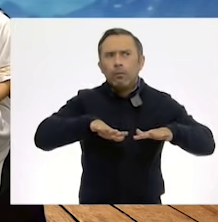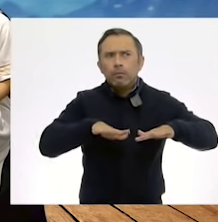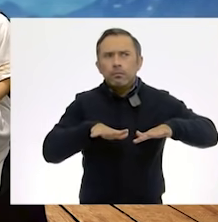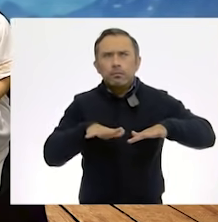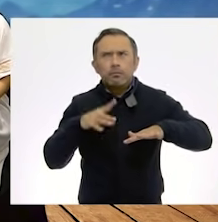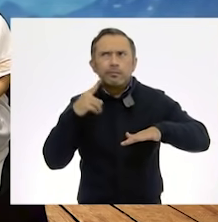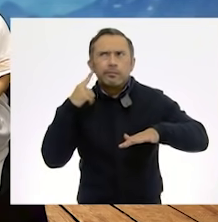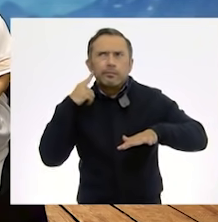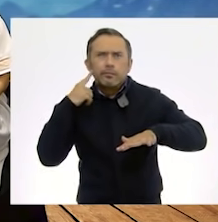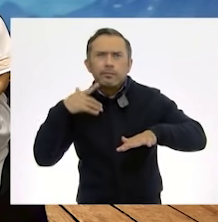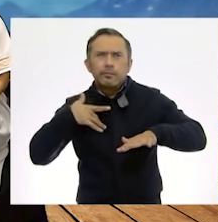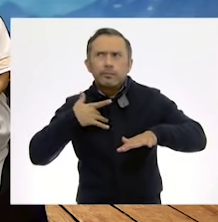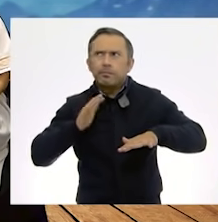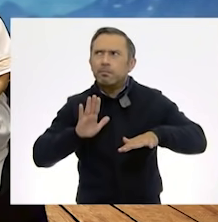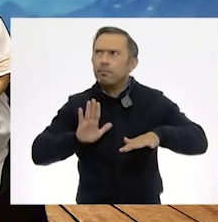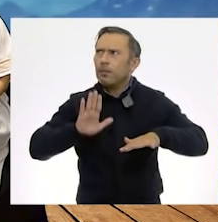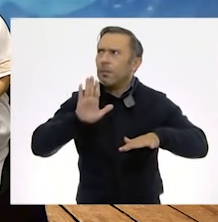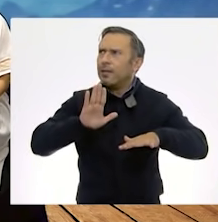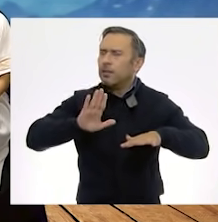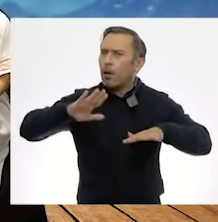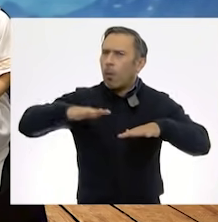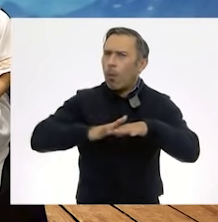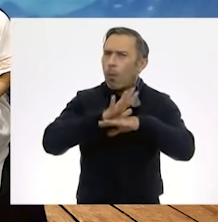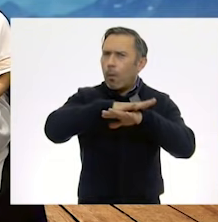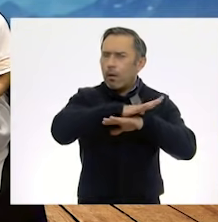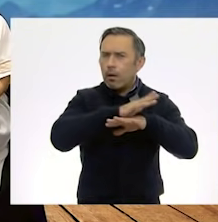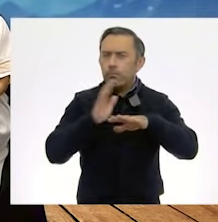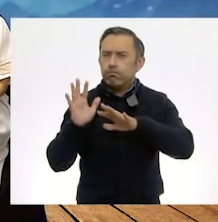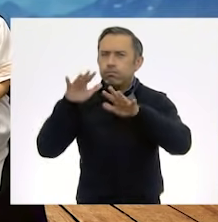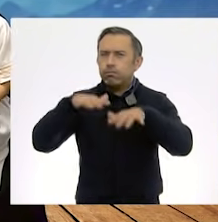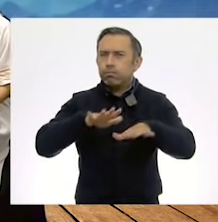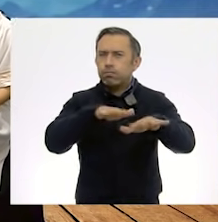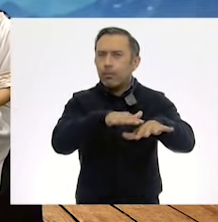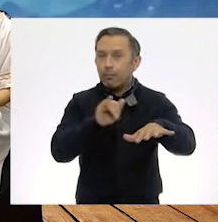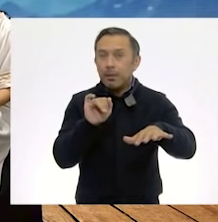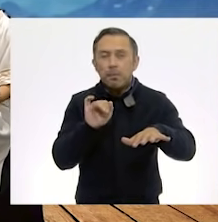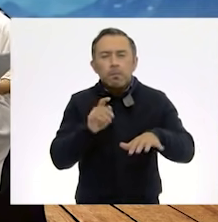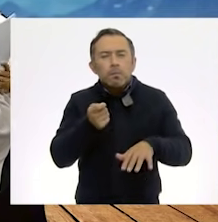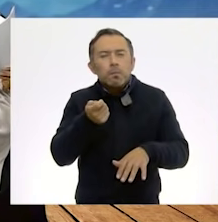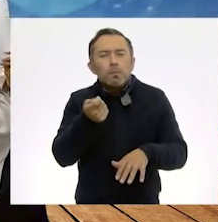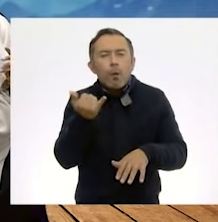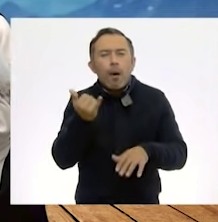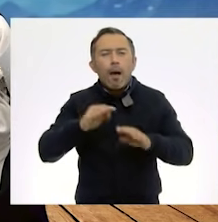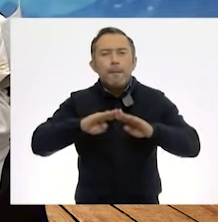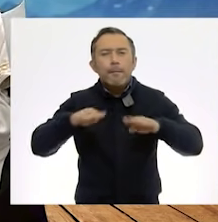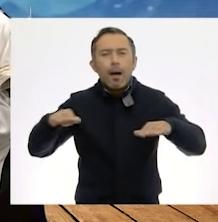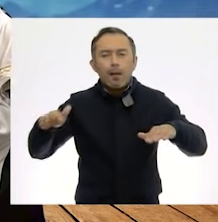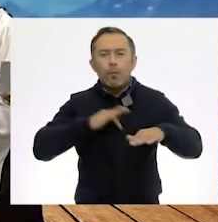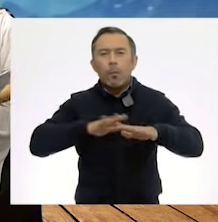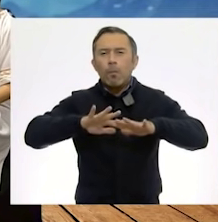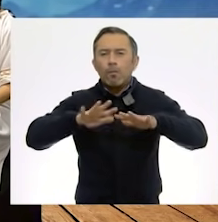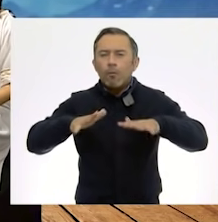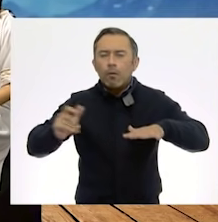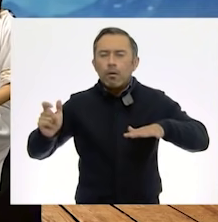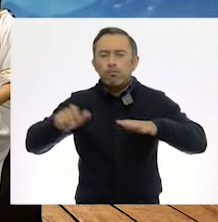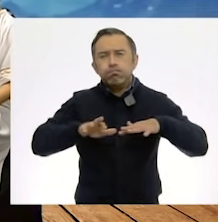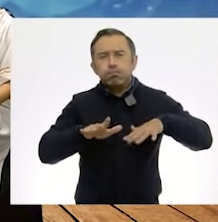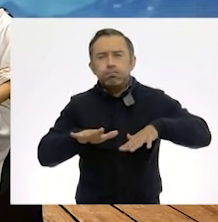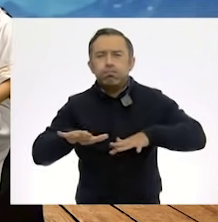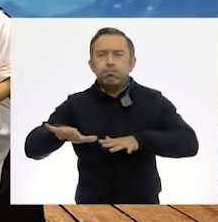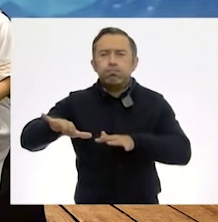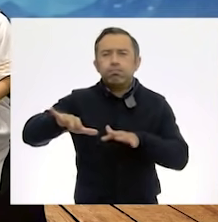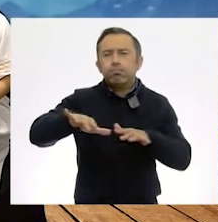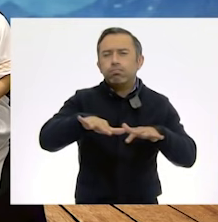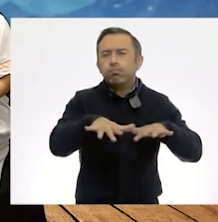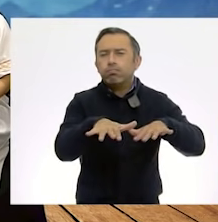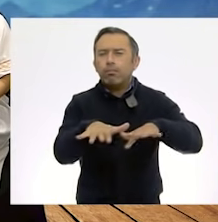como olas. Como sí, el mar. Así es. Parece el sonido de mar. Sonido de agua fluyendo. Exacto. Y